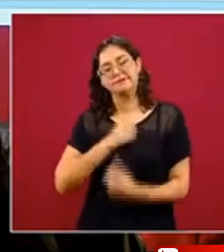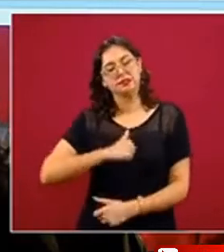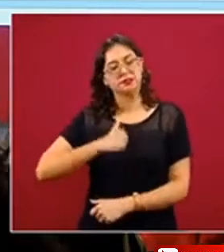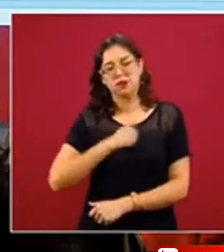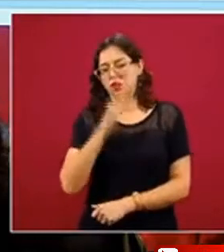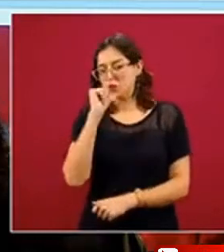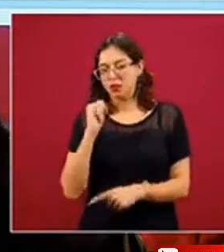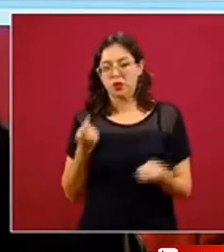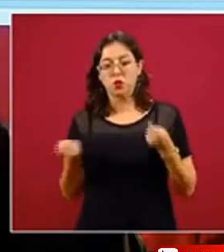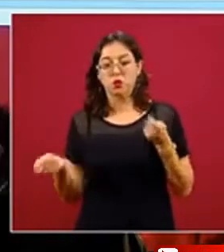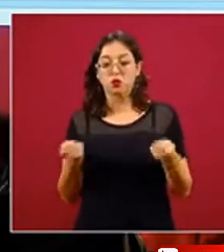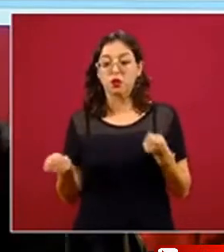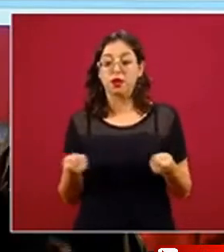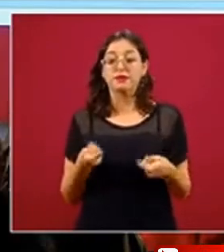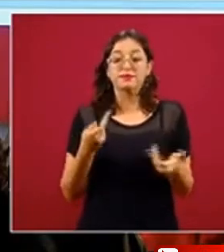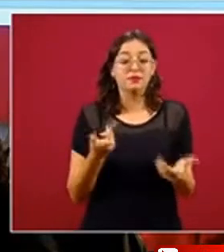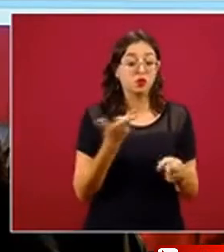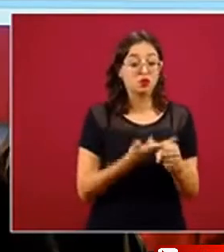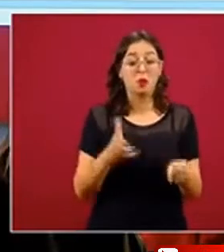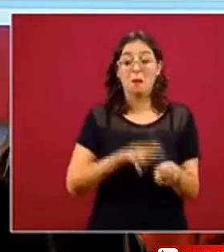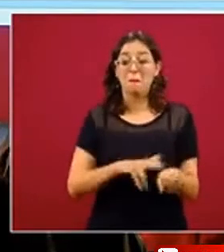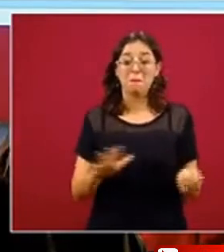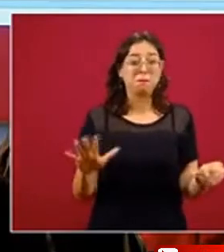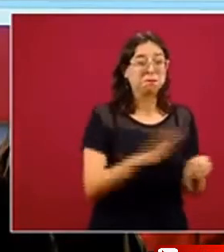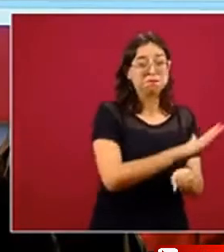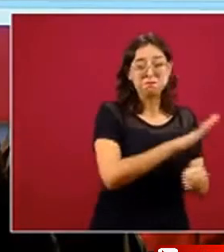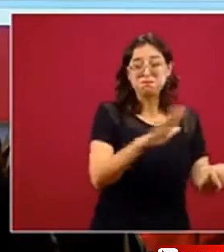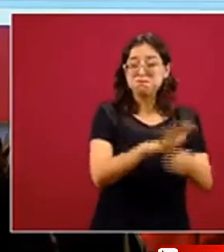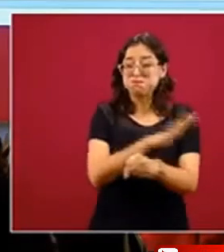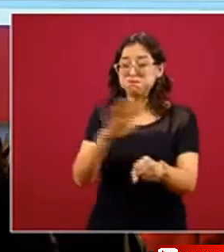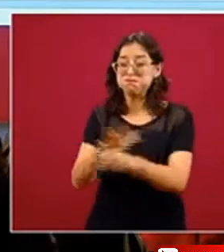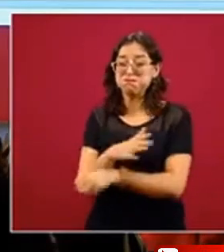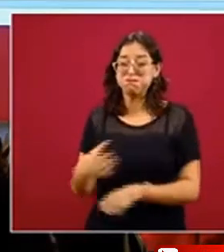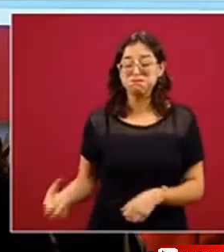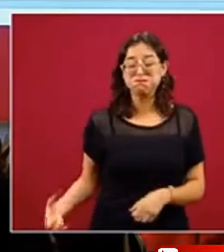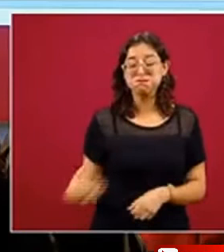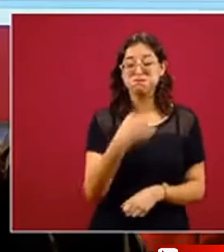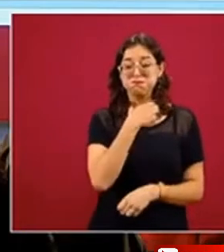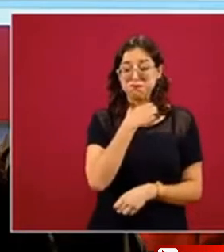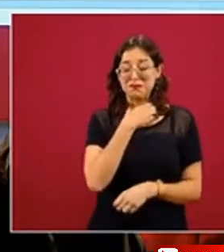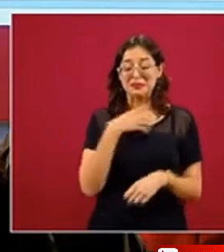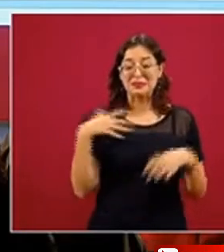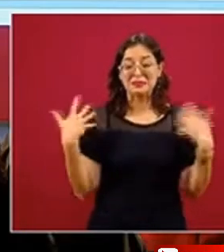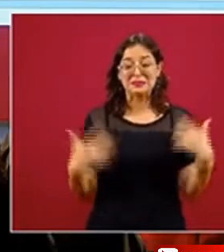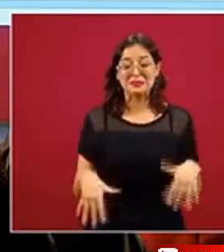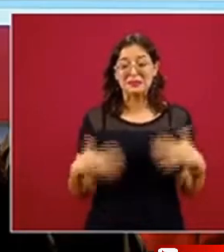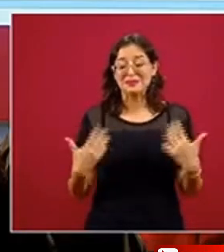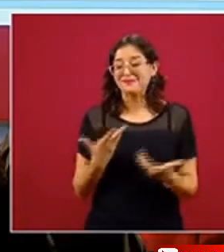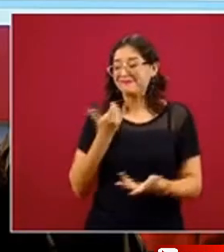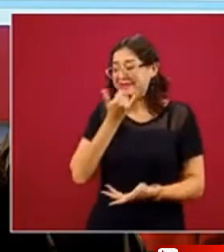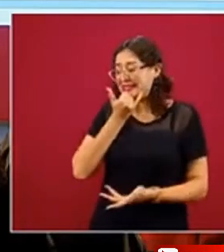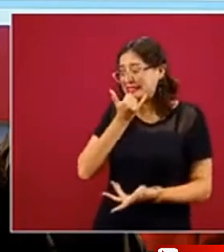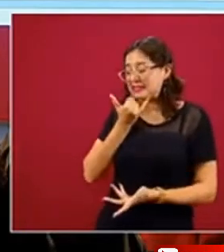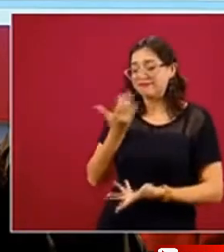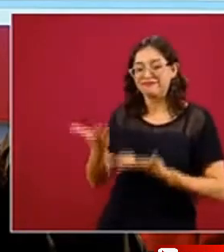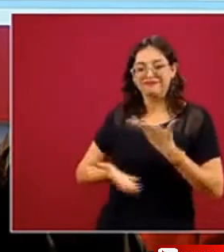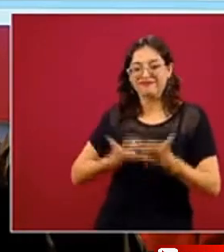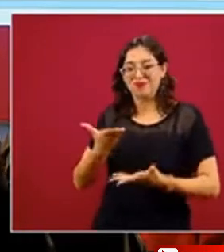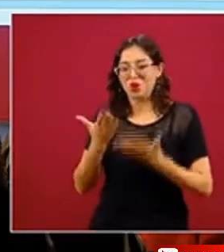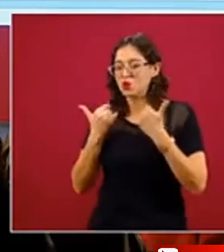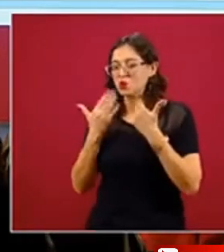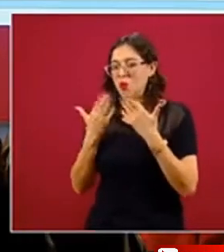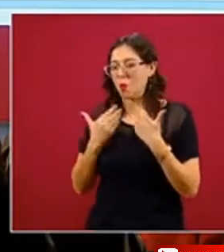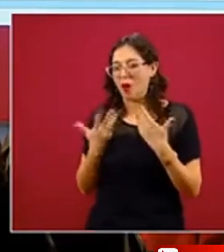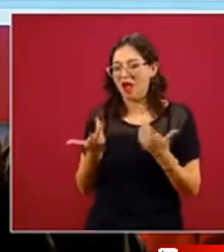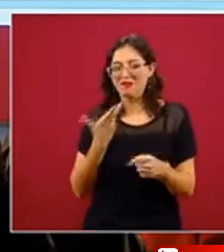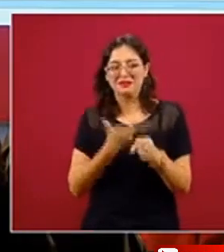tuviéramos unidades hospitalarias que se rebasaran en su capacidad y que se tuviera que negar el servicio o tomar